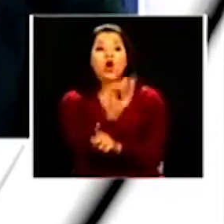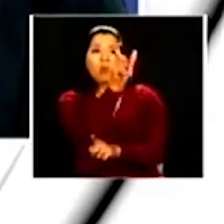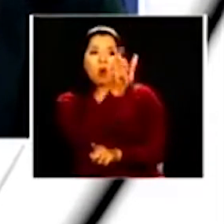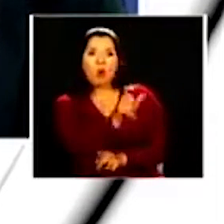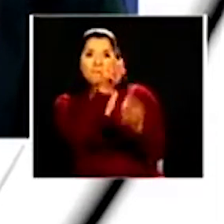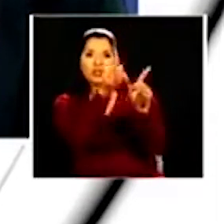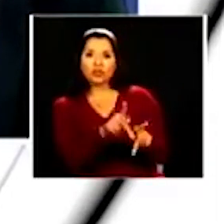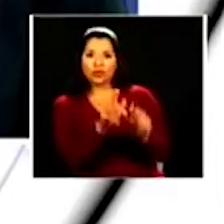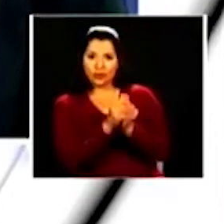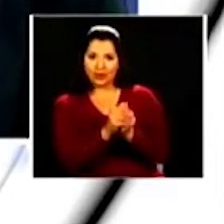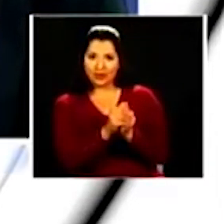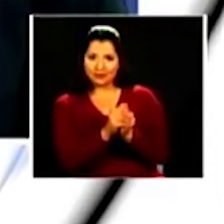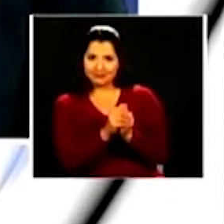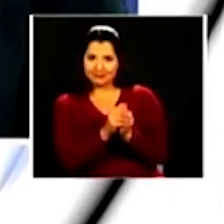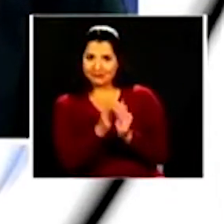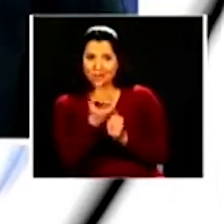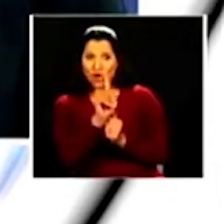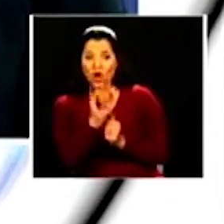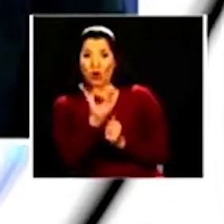Y